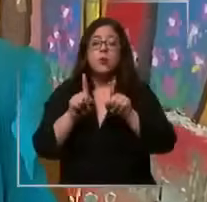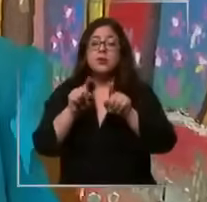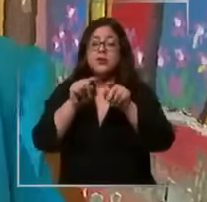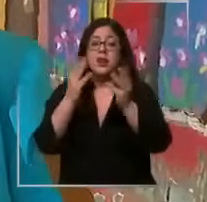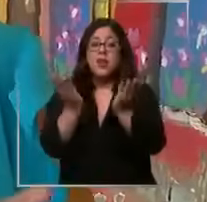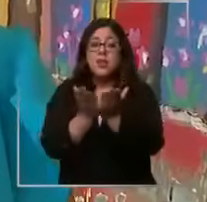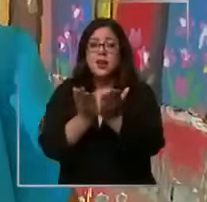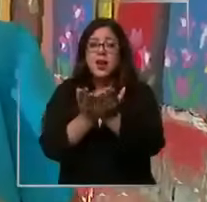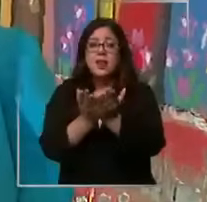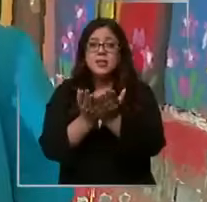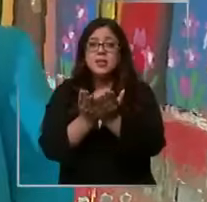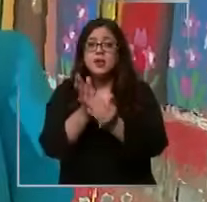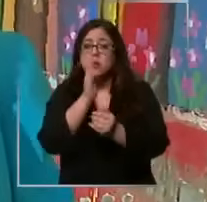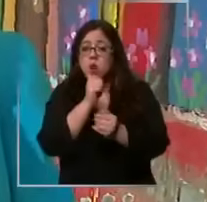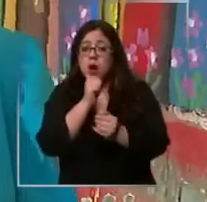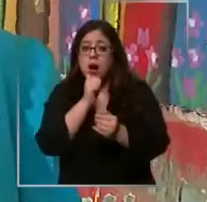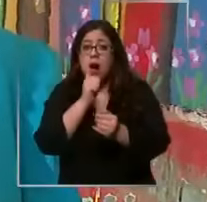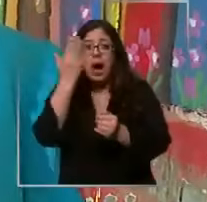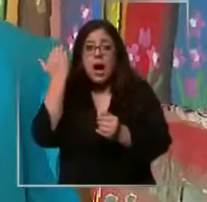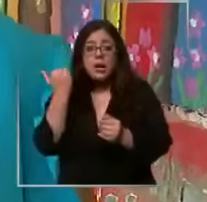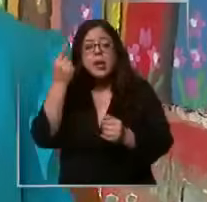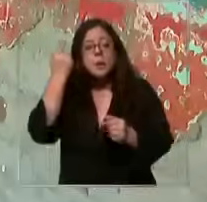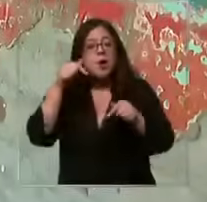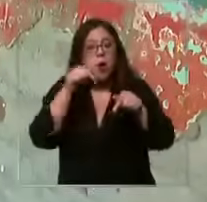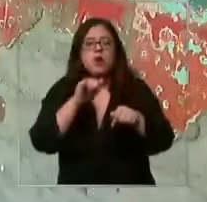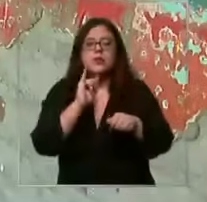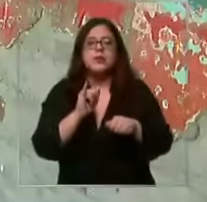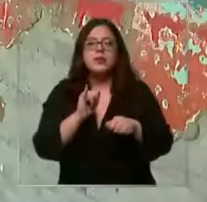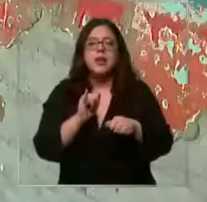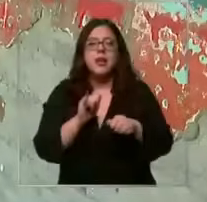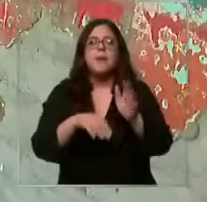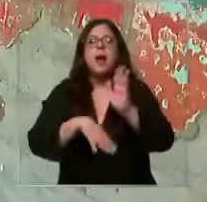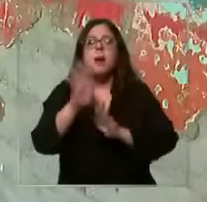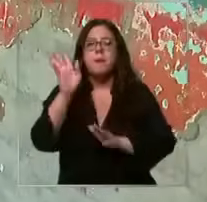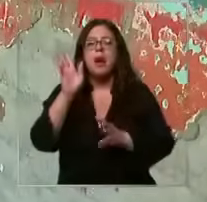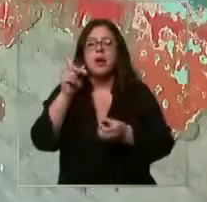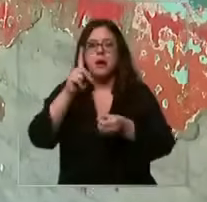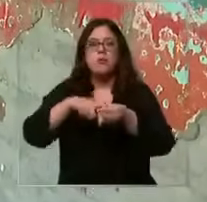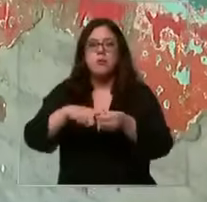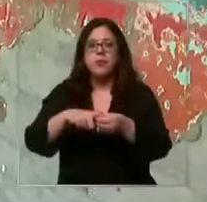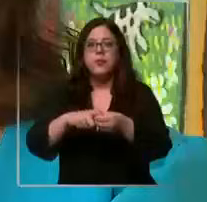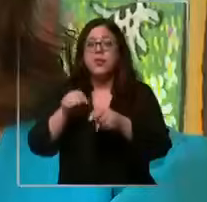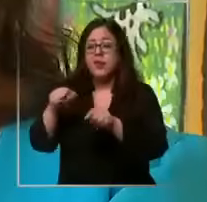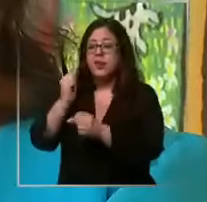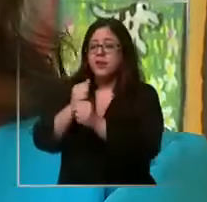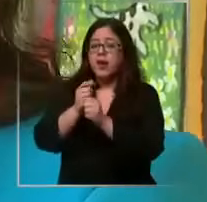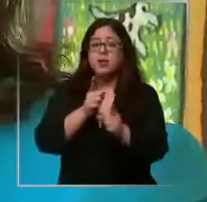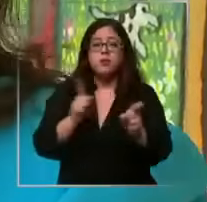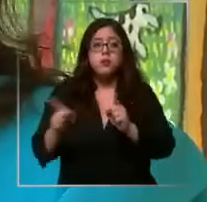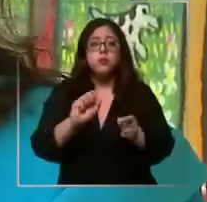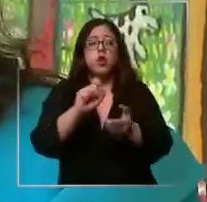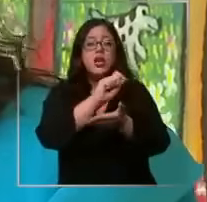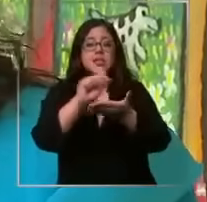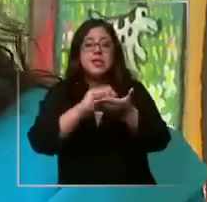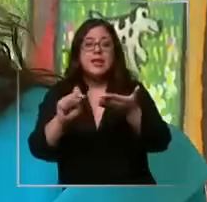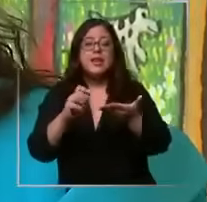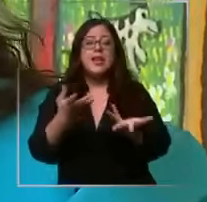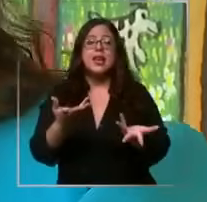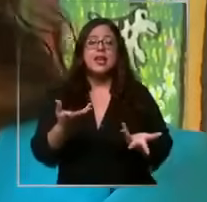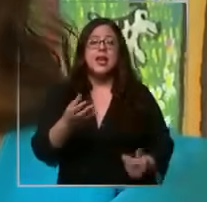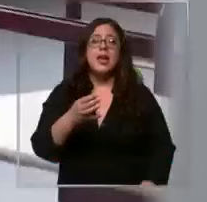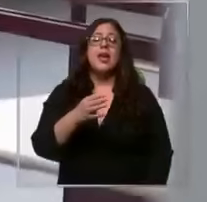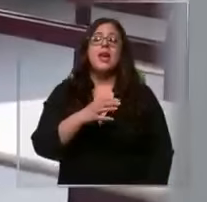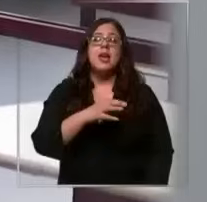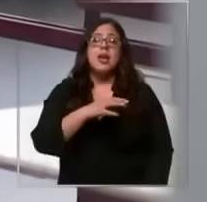y que pueden abrir más cursos, con lo cual uno aumenta la matrícula. Señalan que se está trabajando en coordinación con la Secretaría Regional Ministerial de